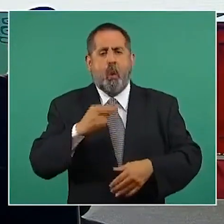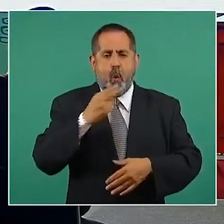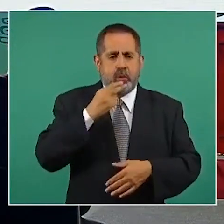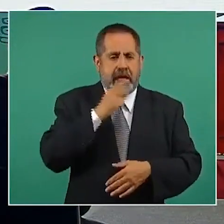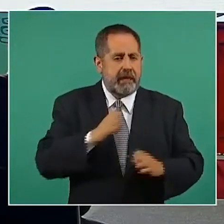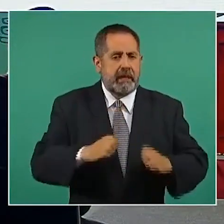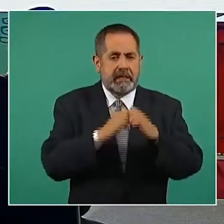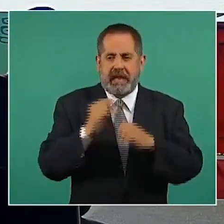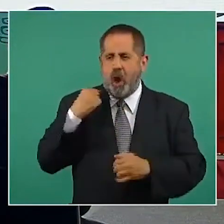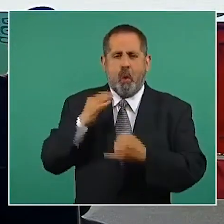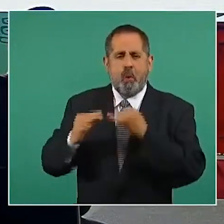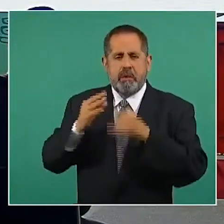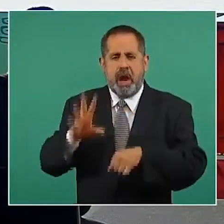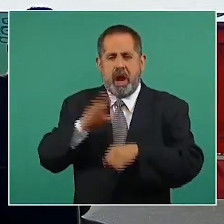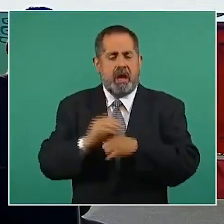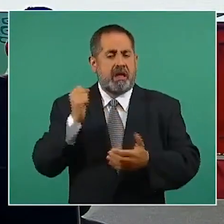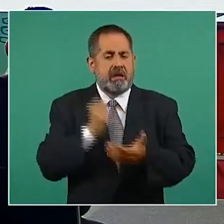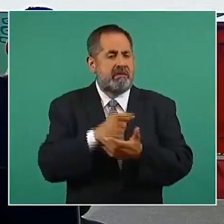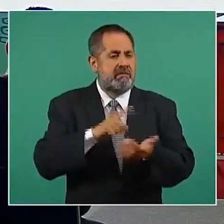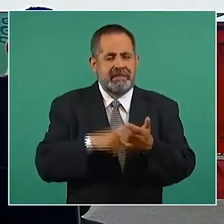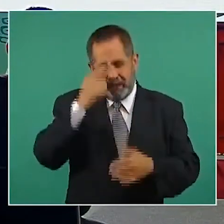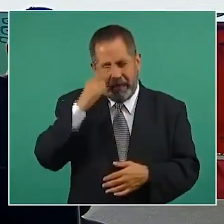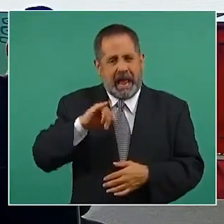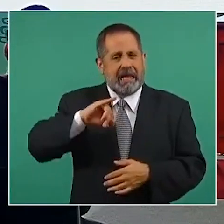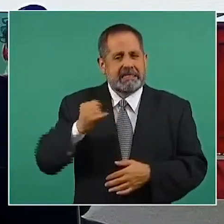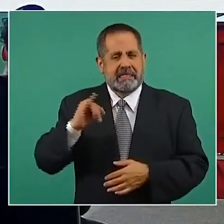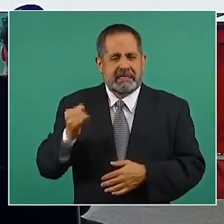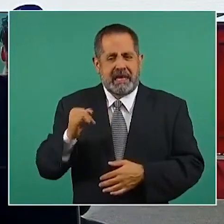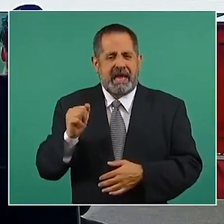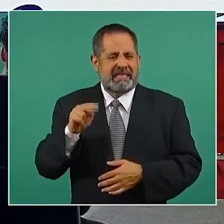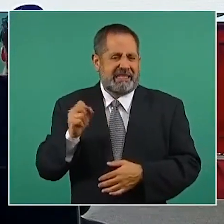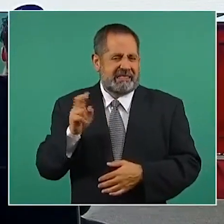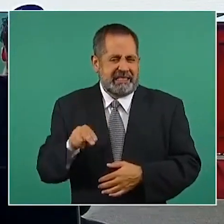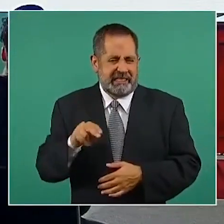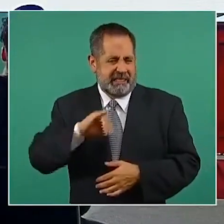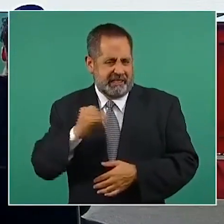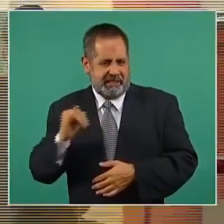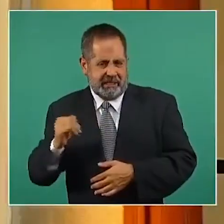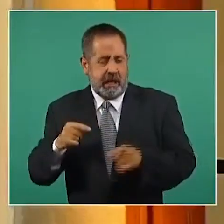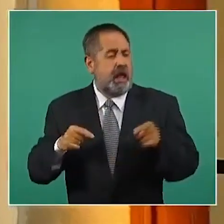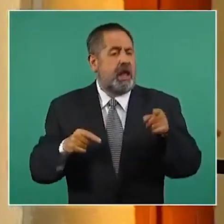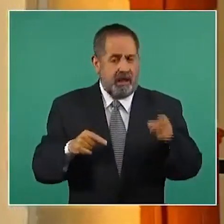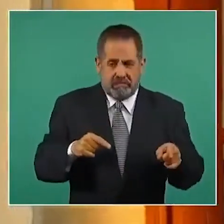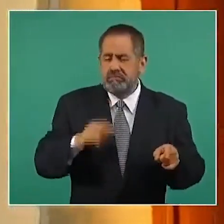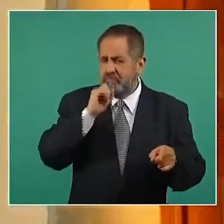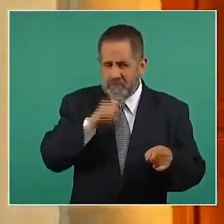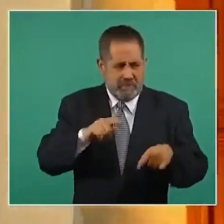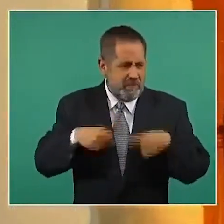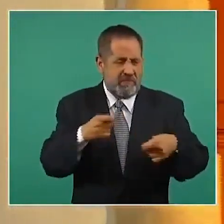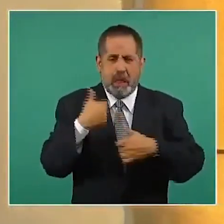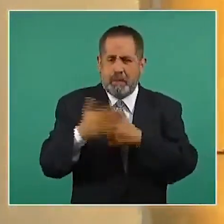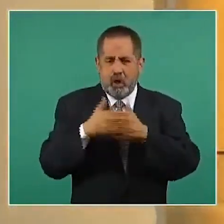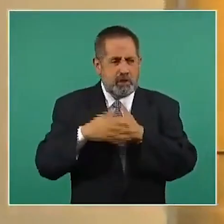que se aprobó fue la vacuna de Janssen, que lo comentamos, y seguramente se van a someter